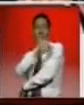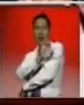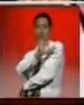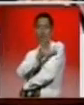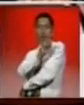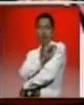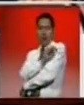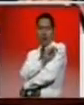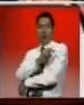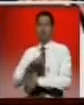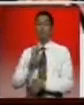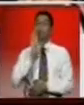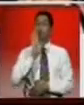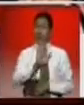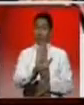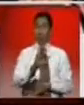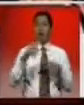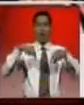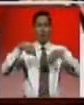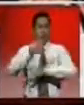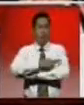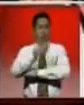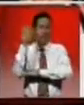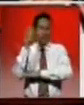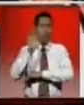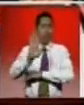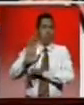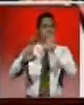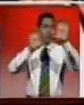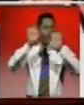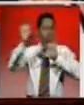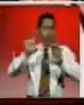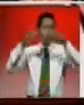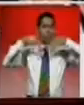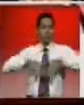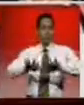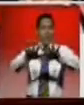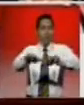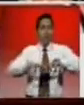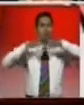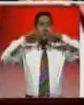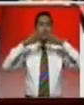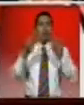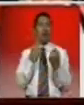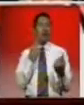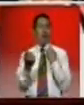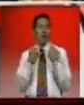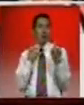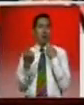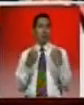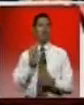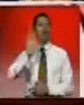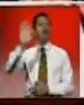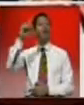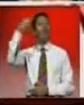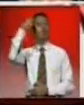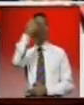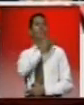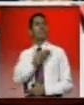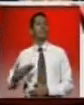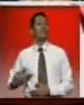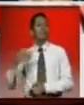para esta jornada en la Capilla del Hombre en Quito. El gobierno de Juan Manuel Santos espera la liberación de un político colombiano que